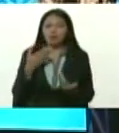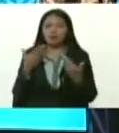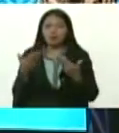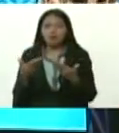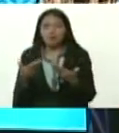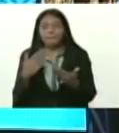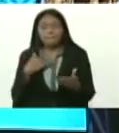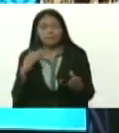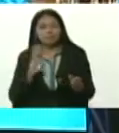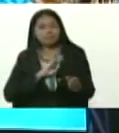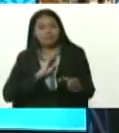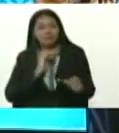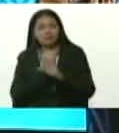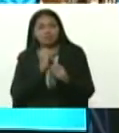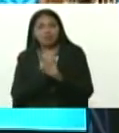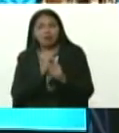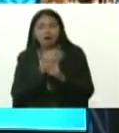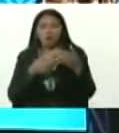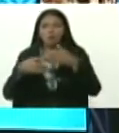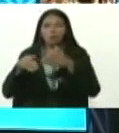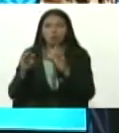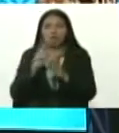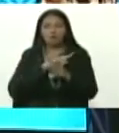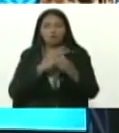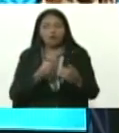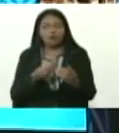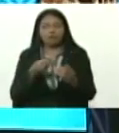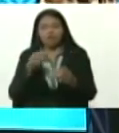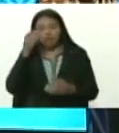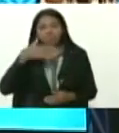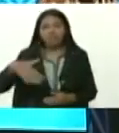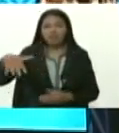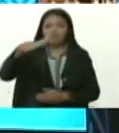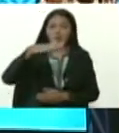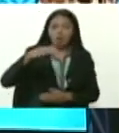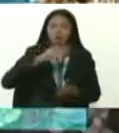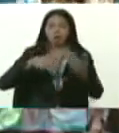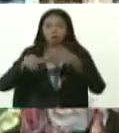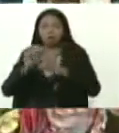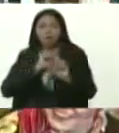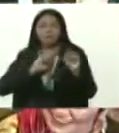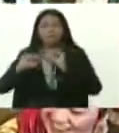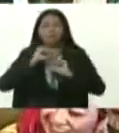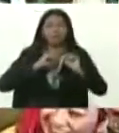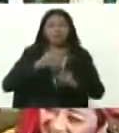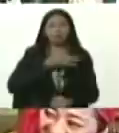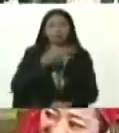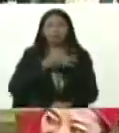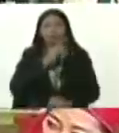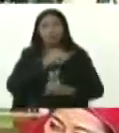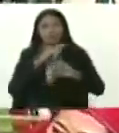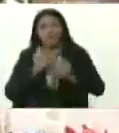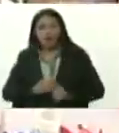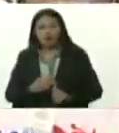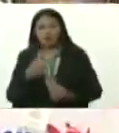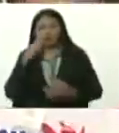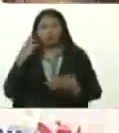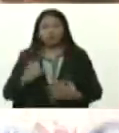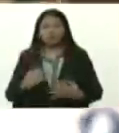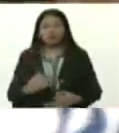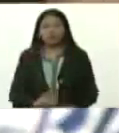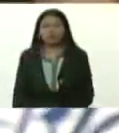mi trabajo a construir poder popular, a construir movimientos sociales poderosos.